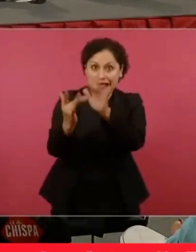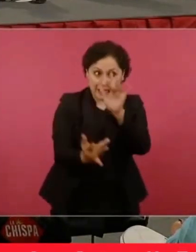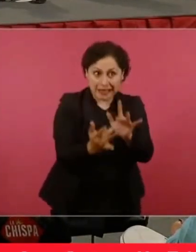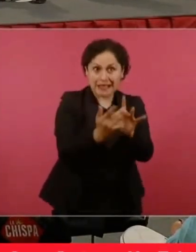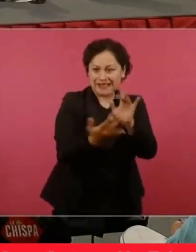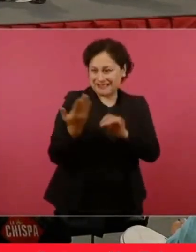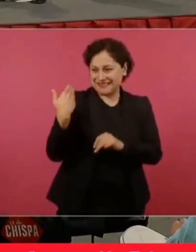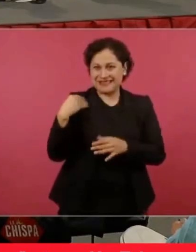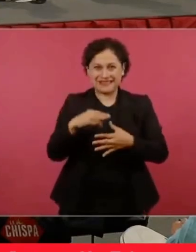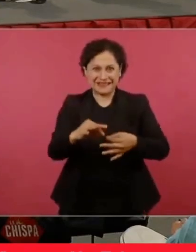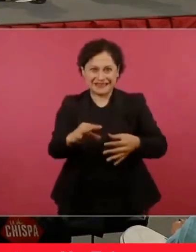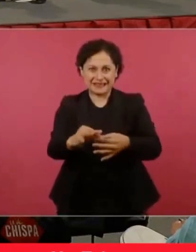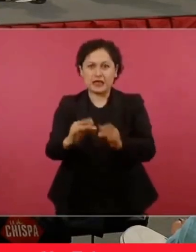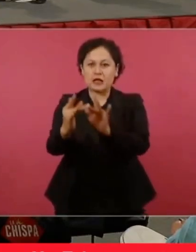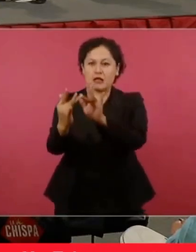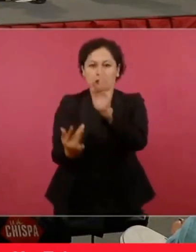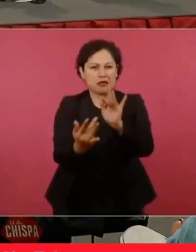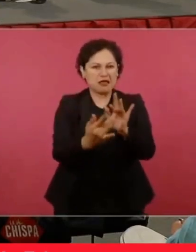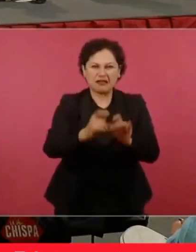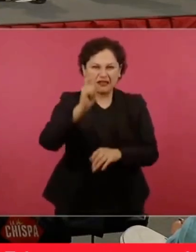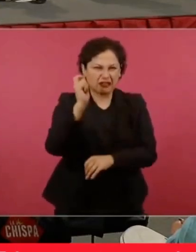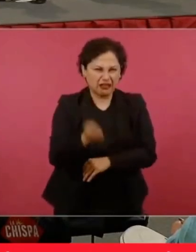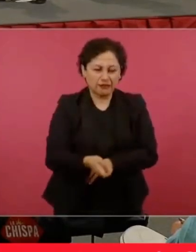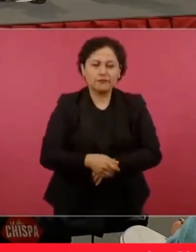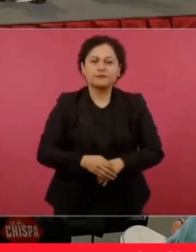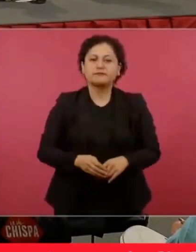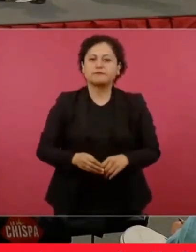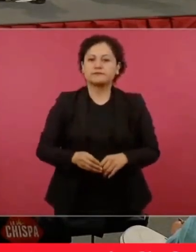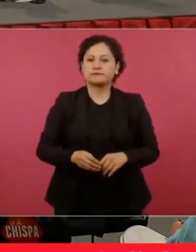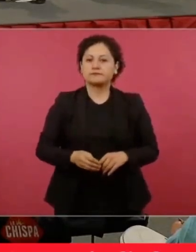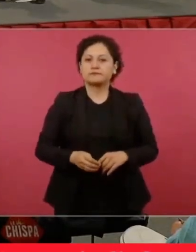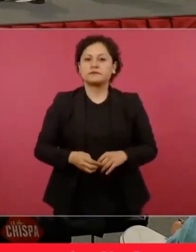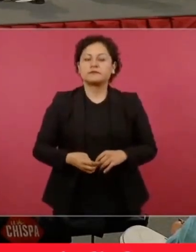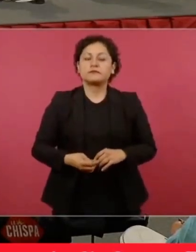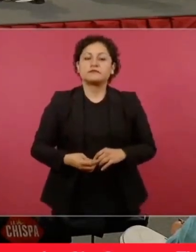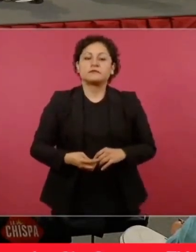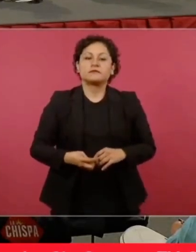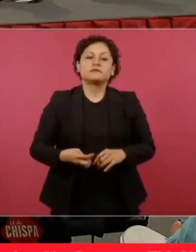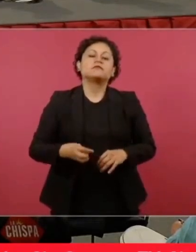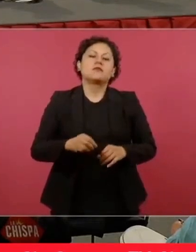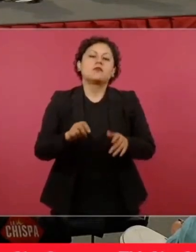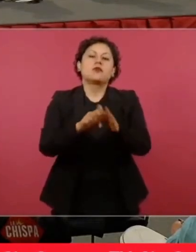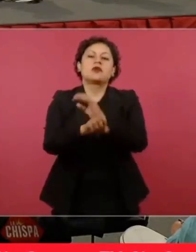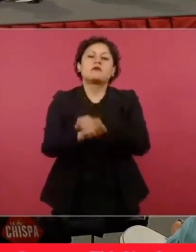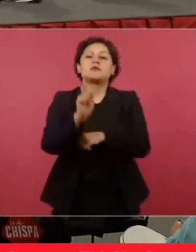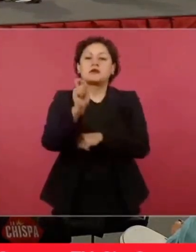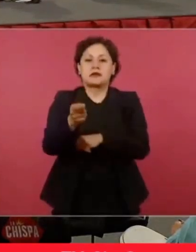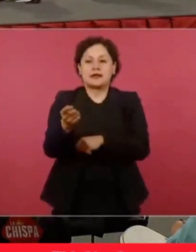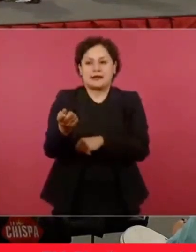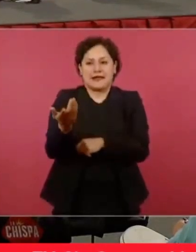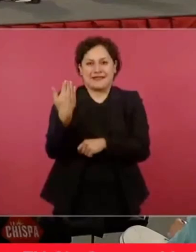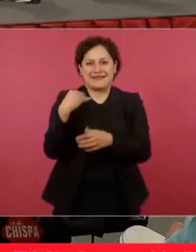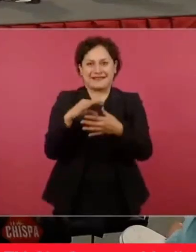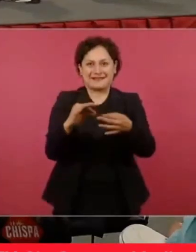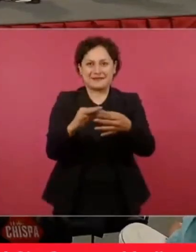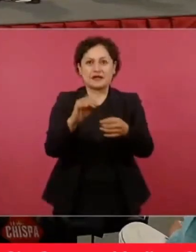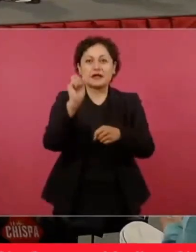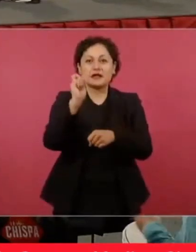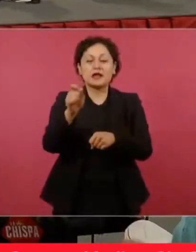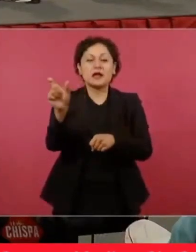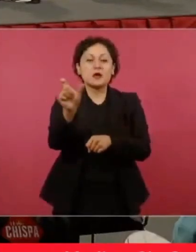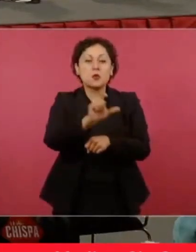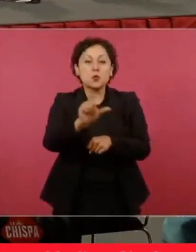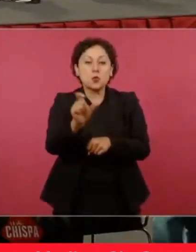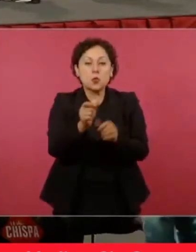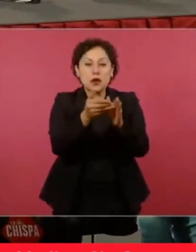reiteradamente referencia. En primer lugar, dijimos, suceden durante el pico de demanda, es decir, en el lapso de 1